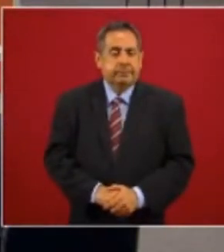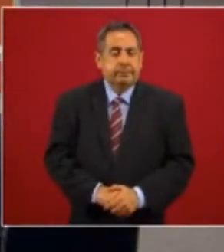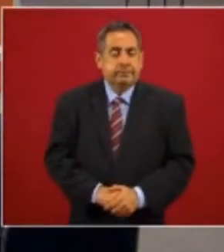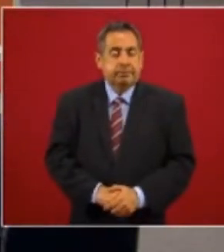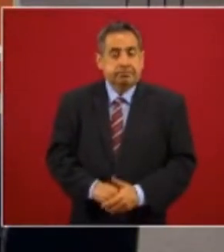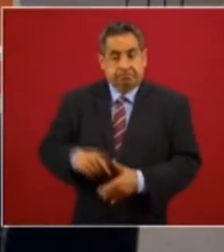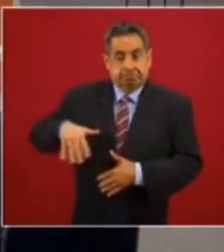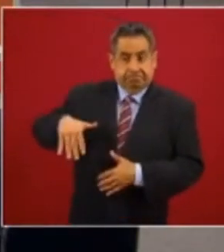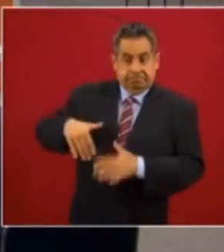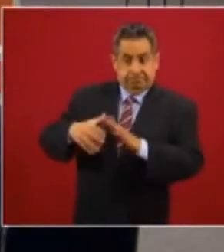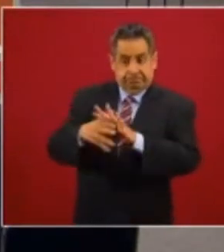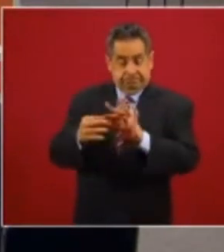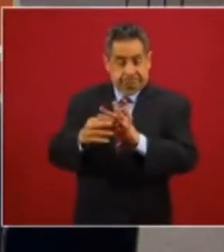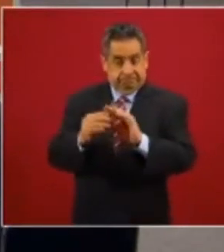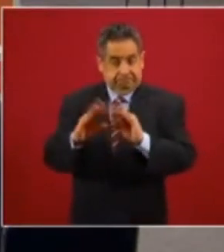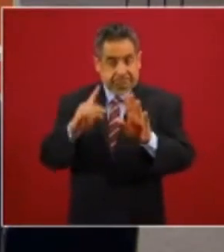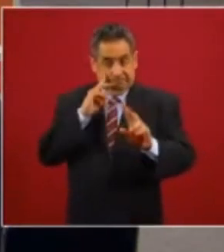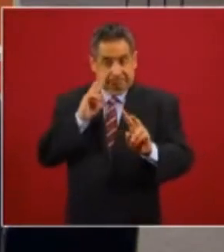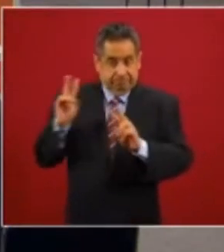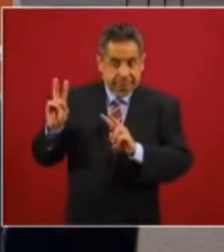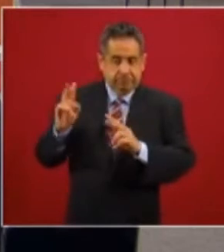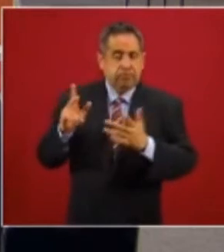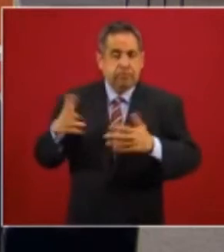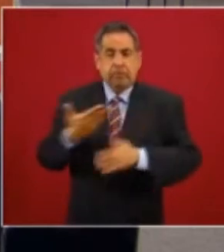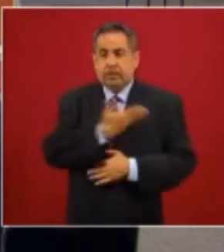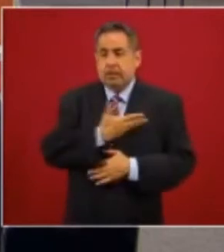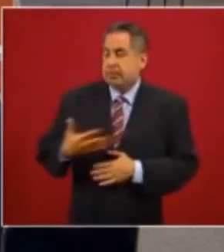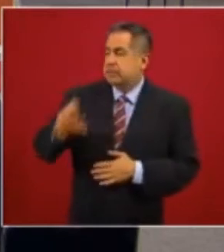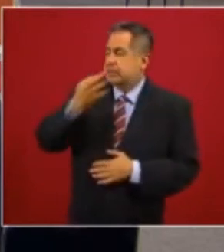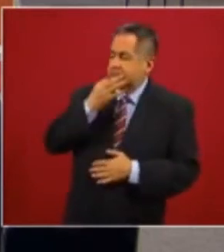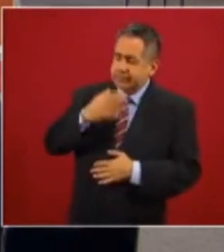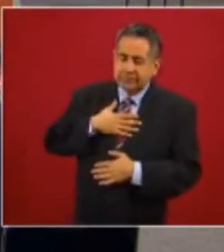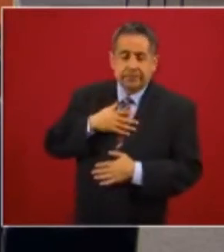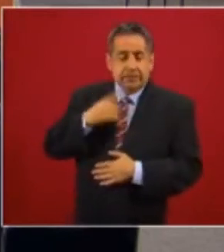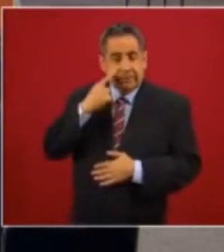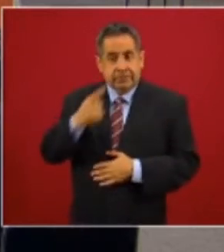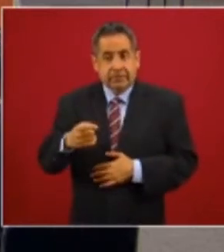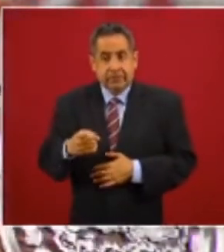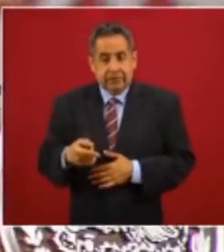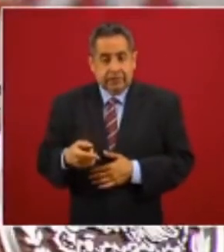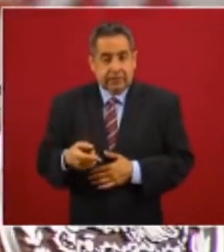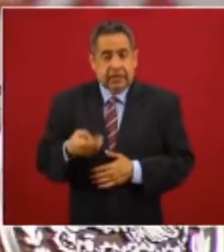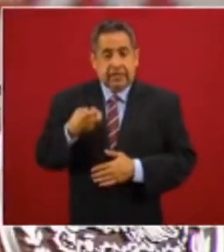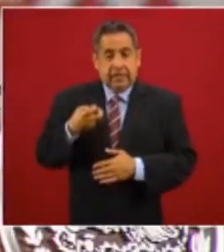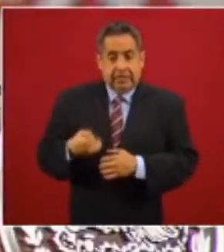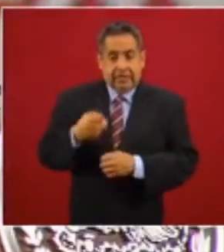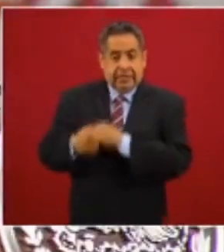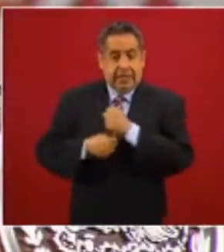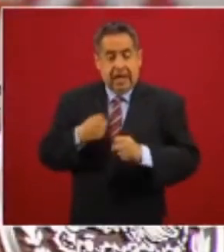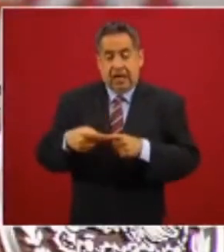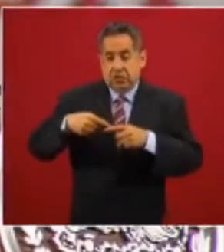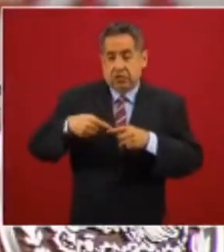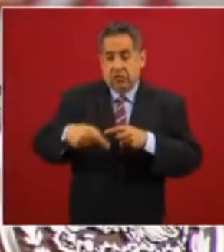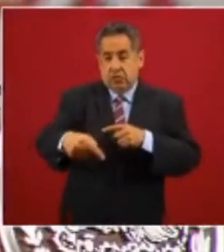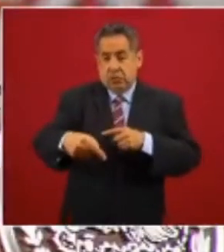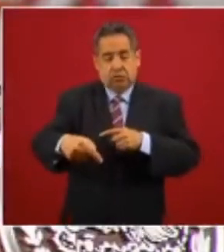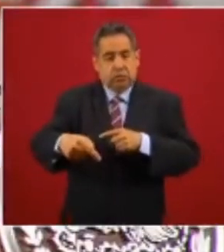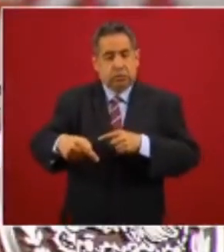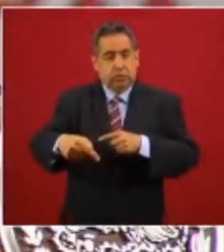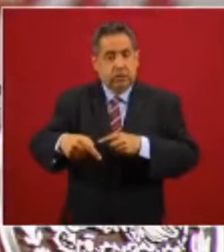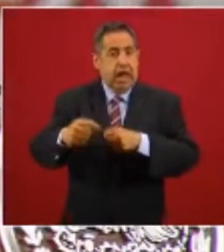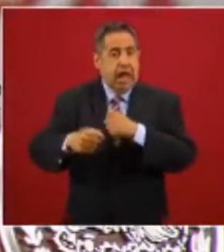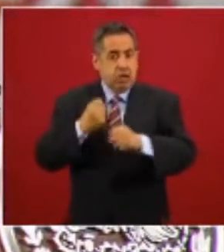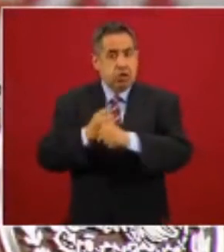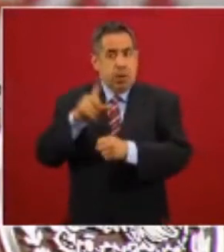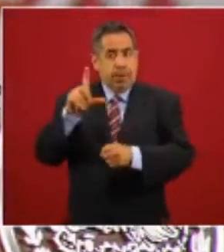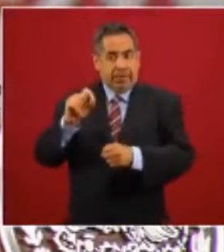Como se ha dicho y como el presidente me lo encargó, el presente ciclo agrícola, que es el del año